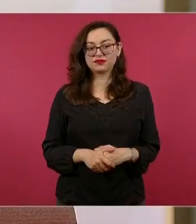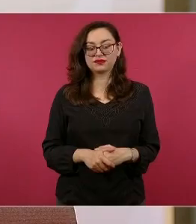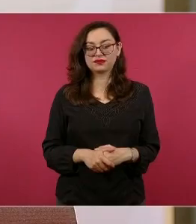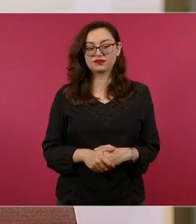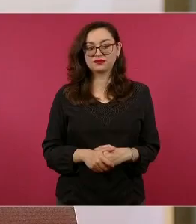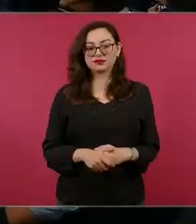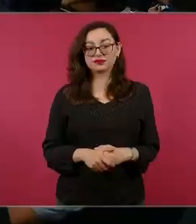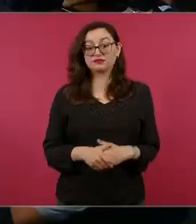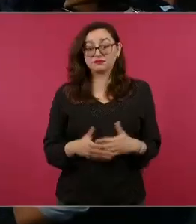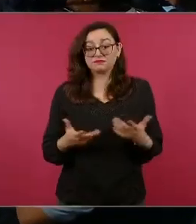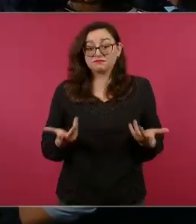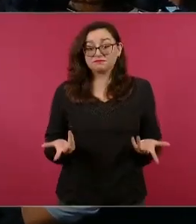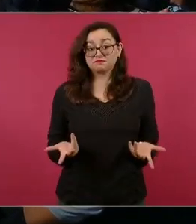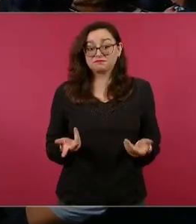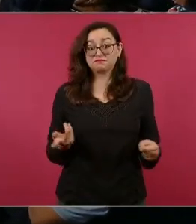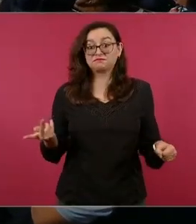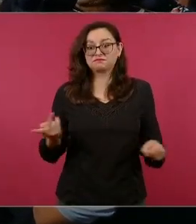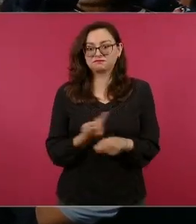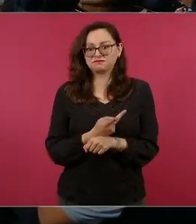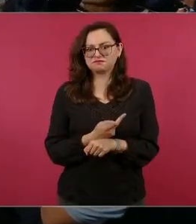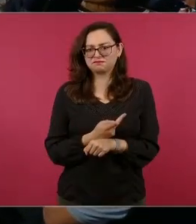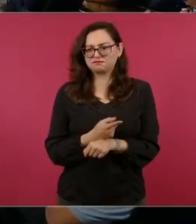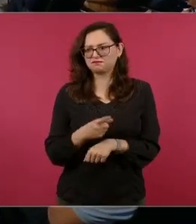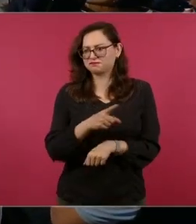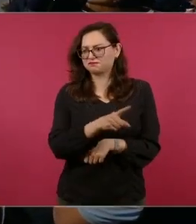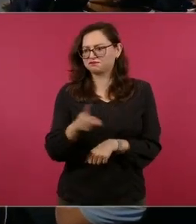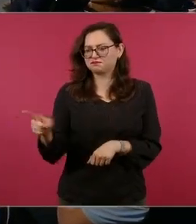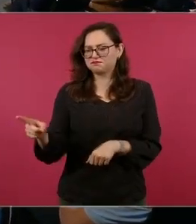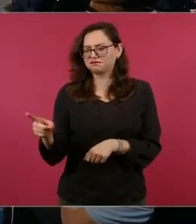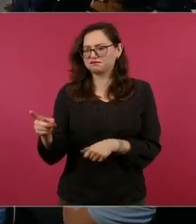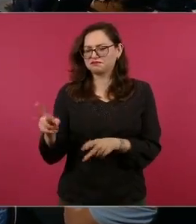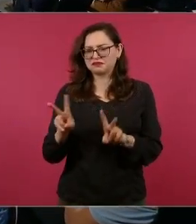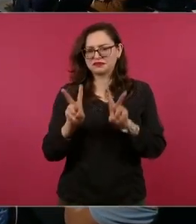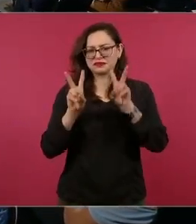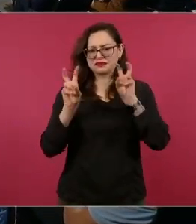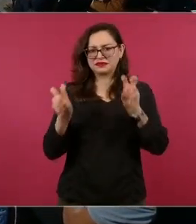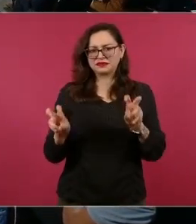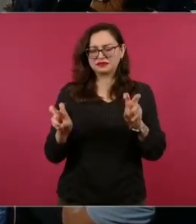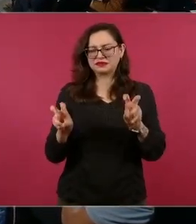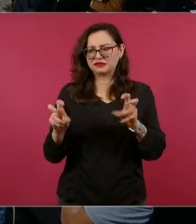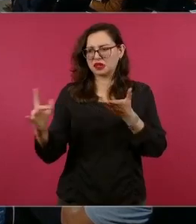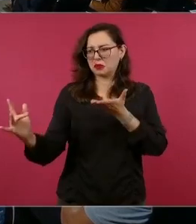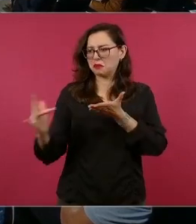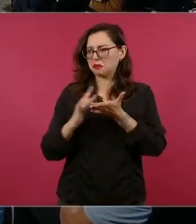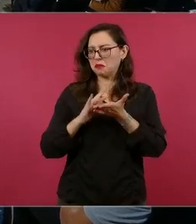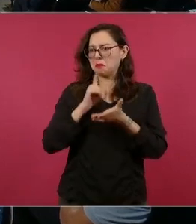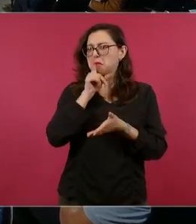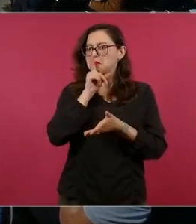pues era una de las causas por las que se estaba derechizando. Por eso me da mucho gusto.